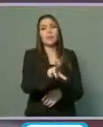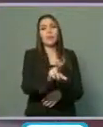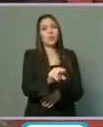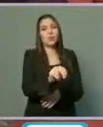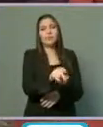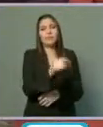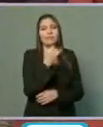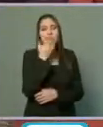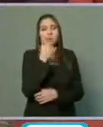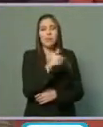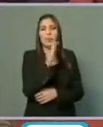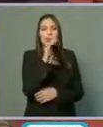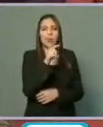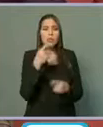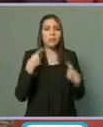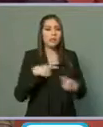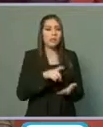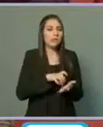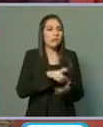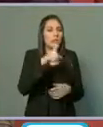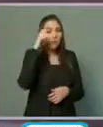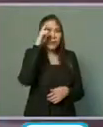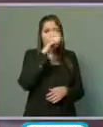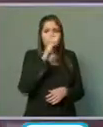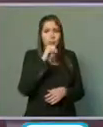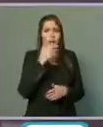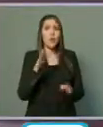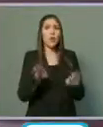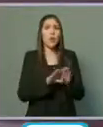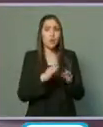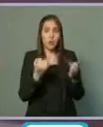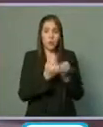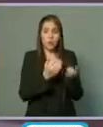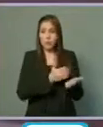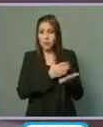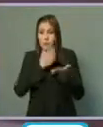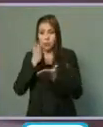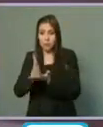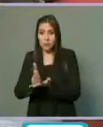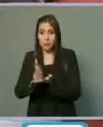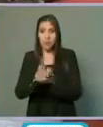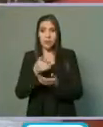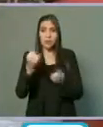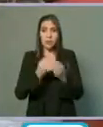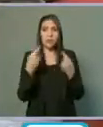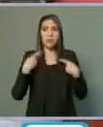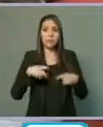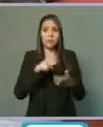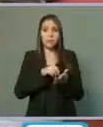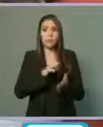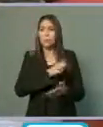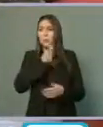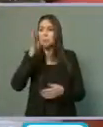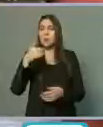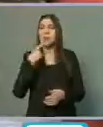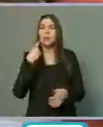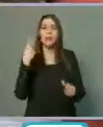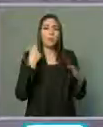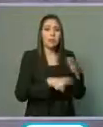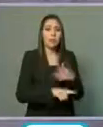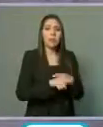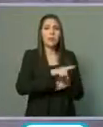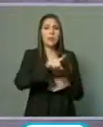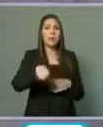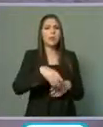no. ¿Cómo hace esta persona? Igual, o sea, se acerca a estos órganos y hace una demanda. Y hace una demanda, hace una denuncia y finalmente expresa que